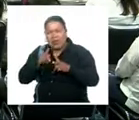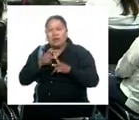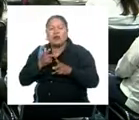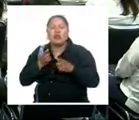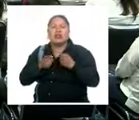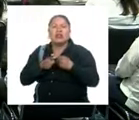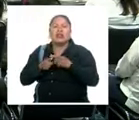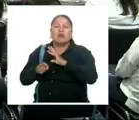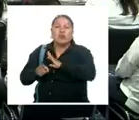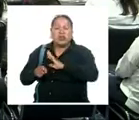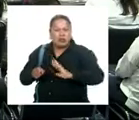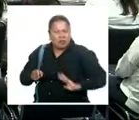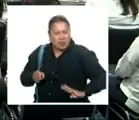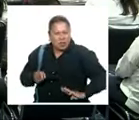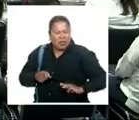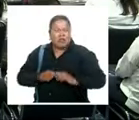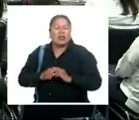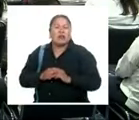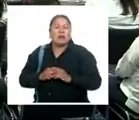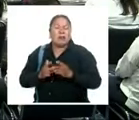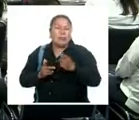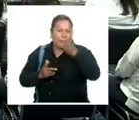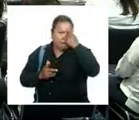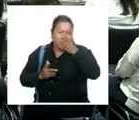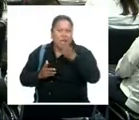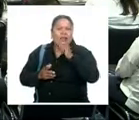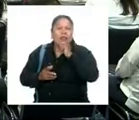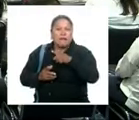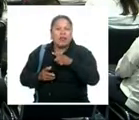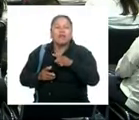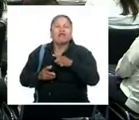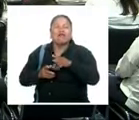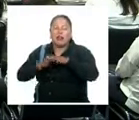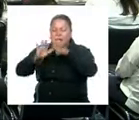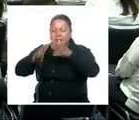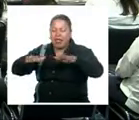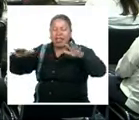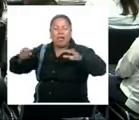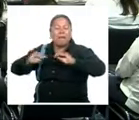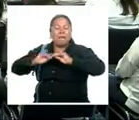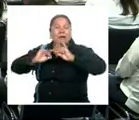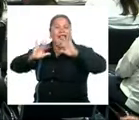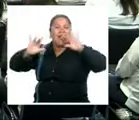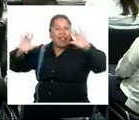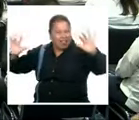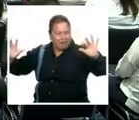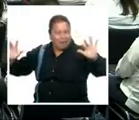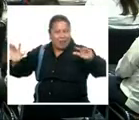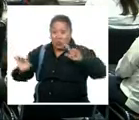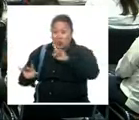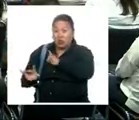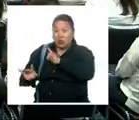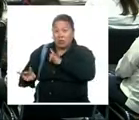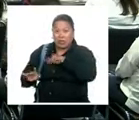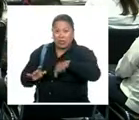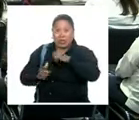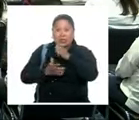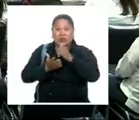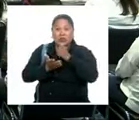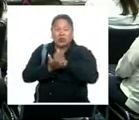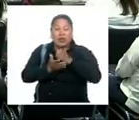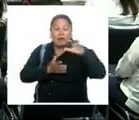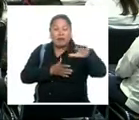nuestros presidentes municipales para que haya puertos mágicos. No solamente nos quedemos en